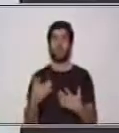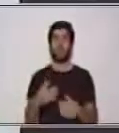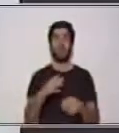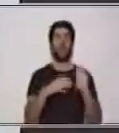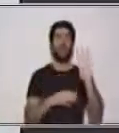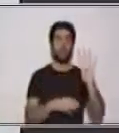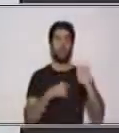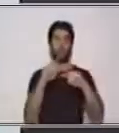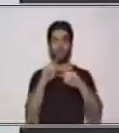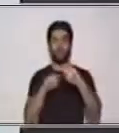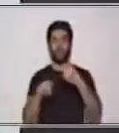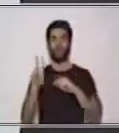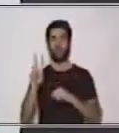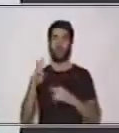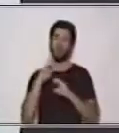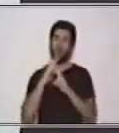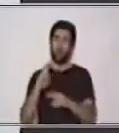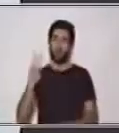4 dividido 2,